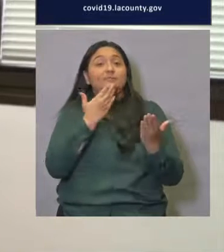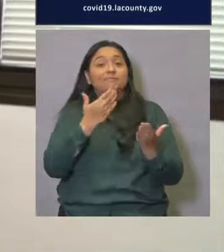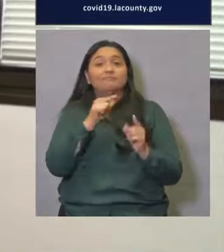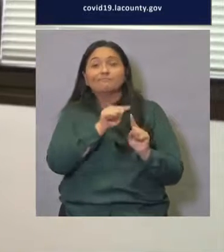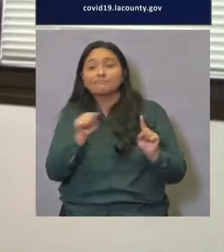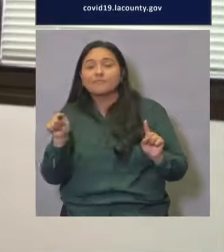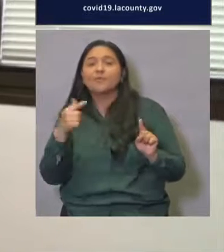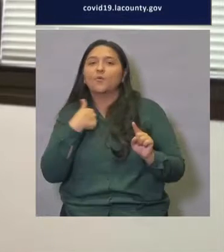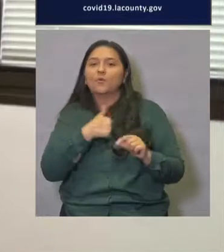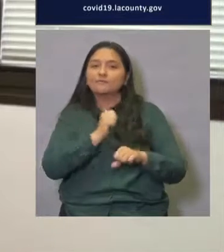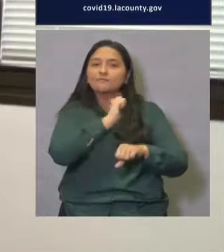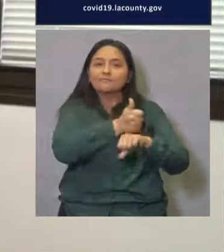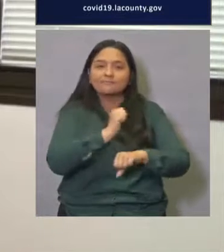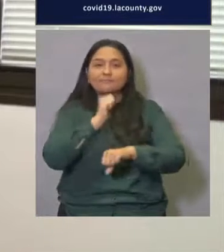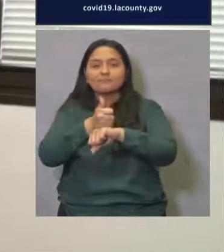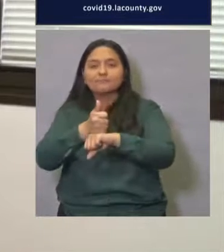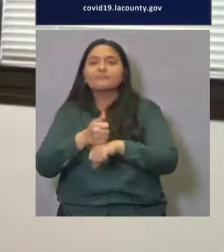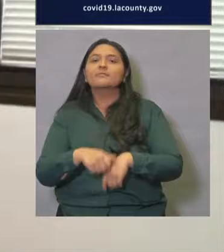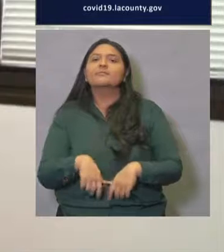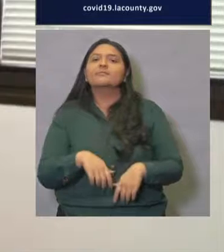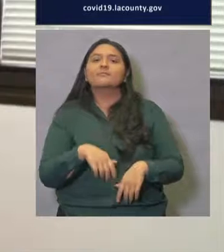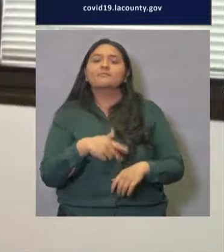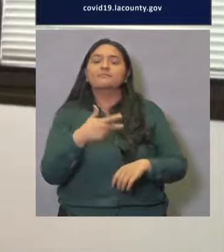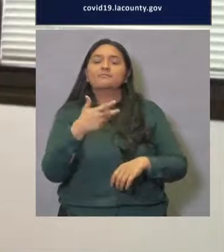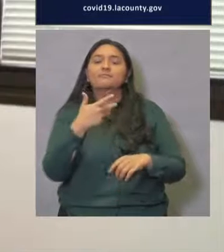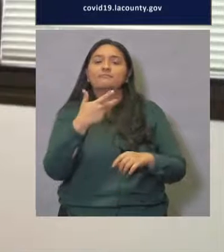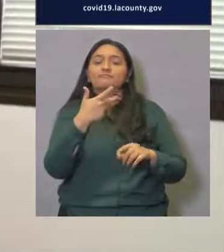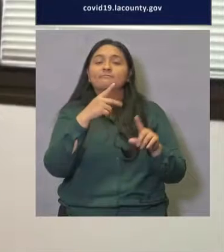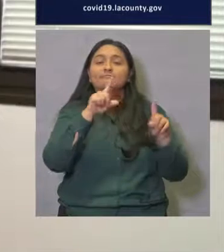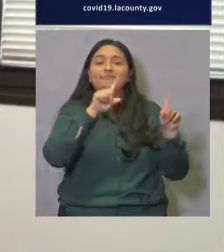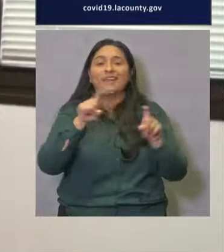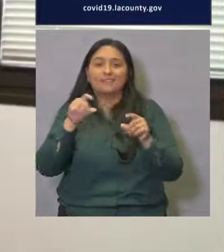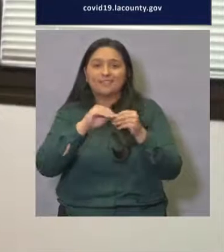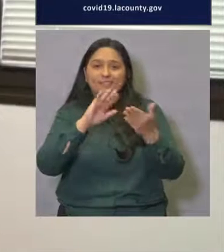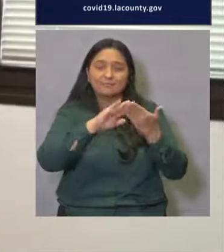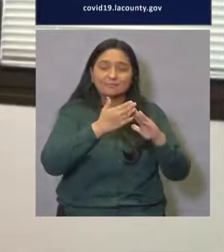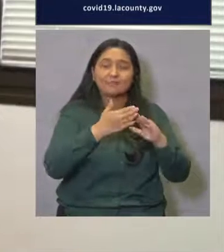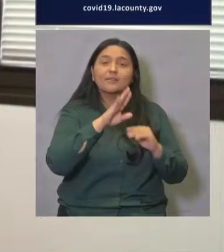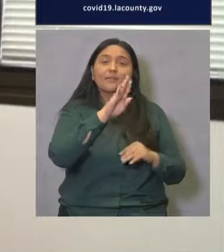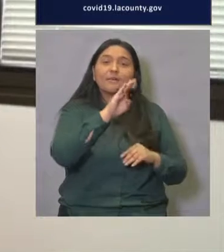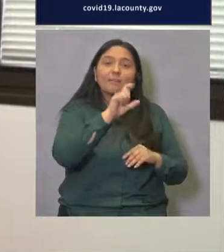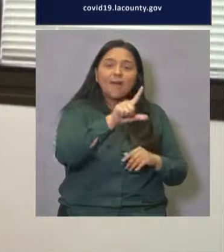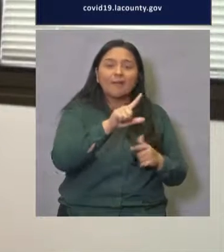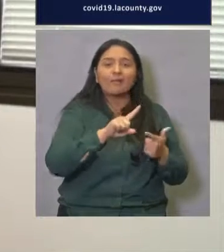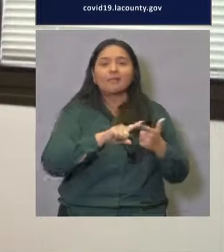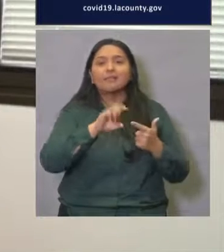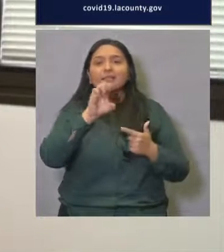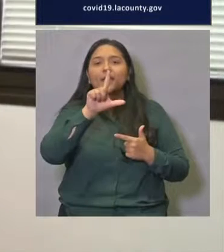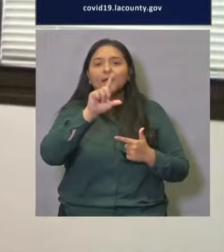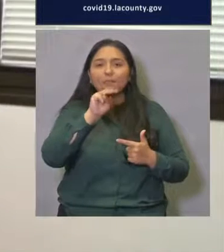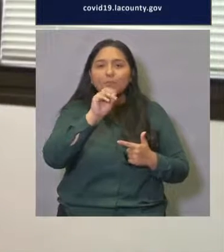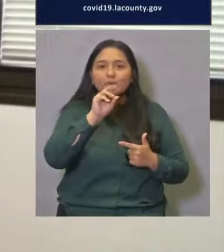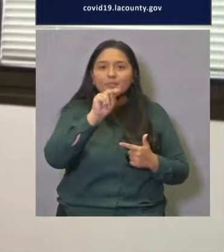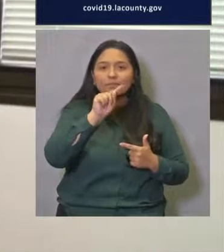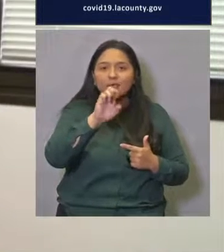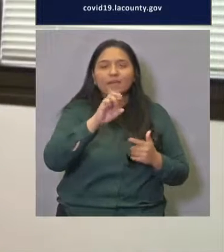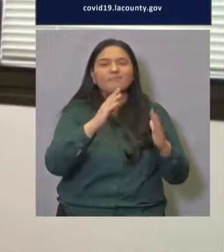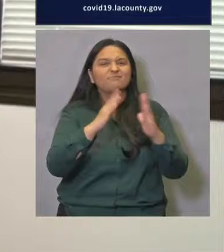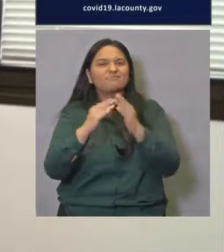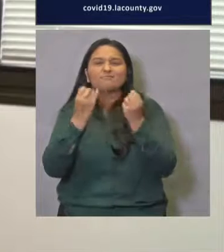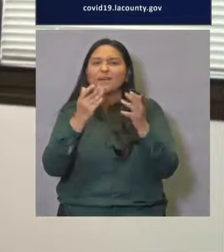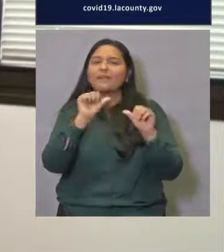vacunación comunitarios en Bell, el este de Los Ángeles, El Monte y otras áreas impactadas, con muchas más por